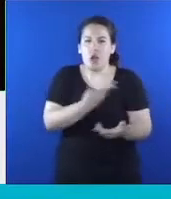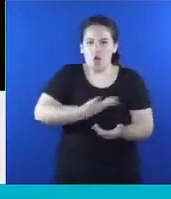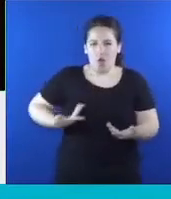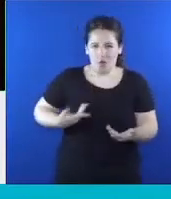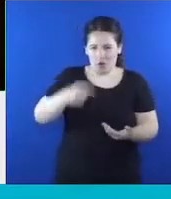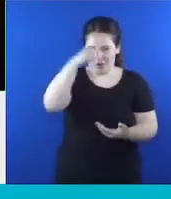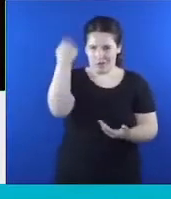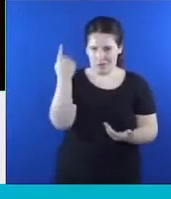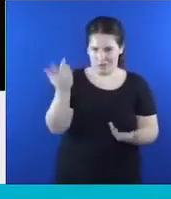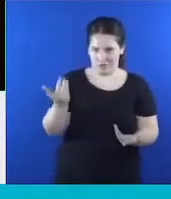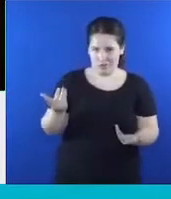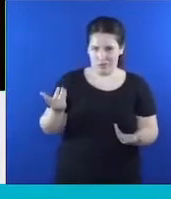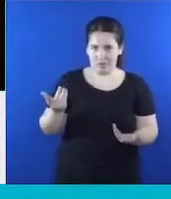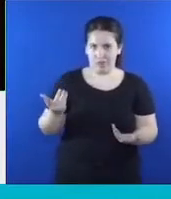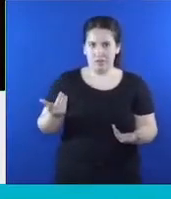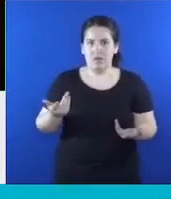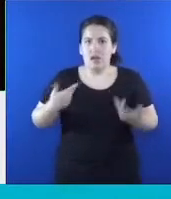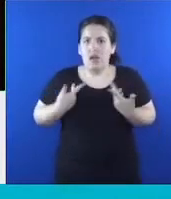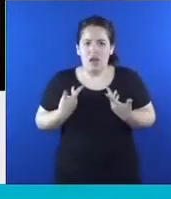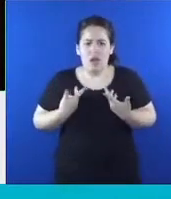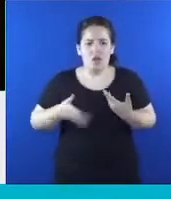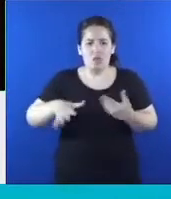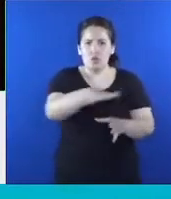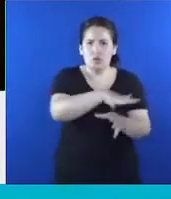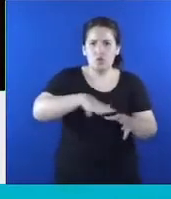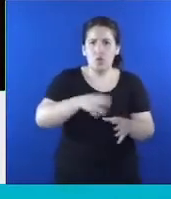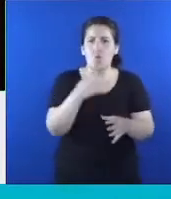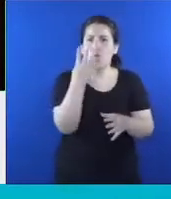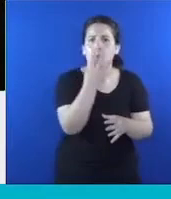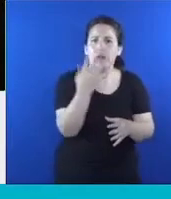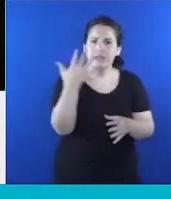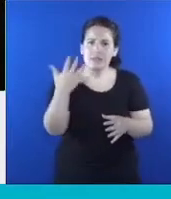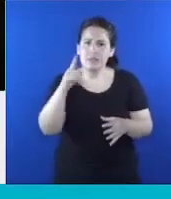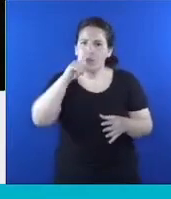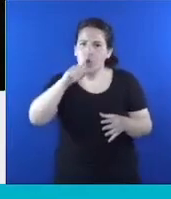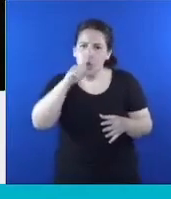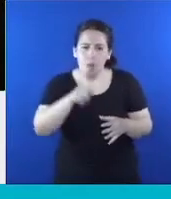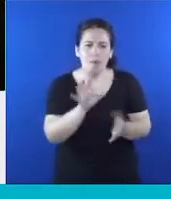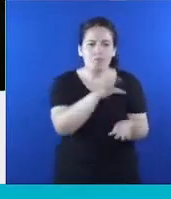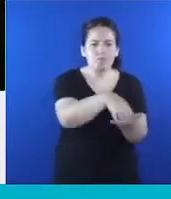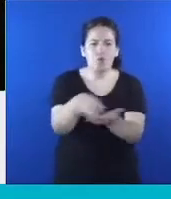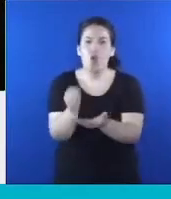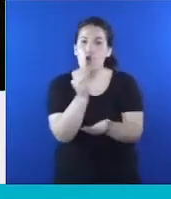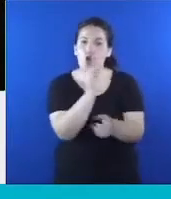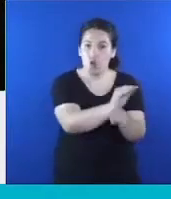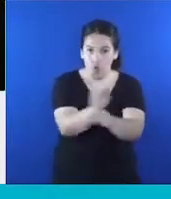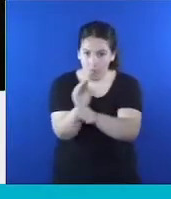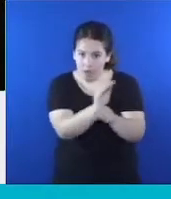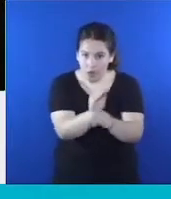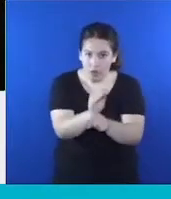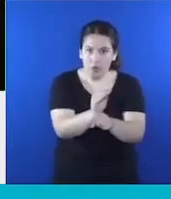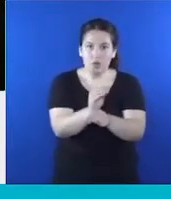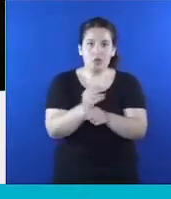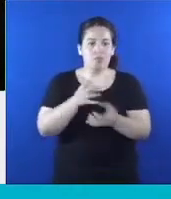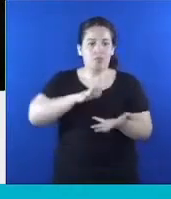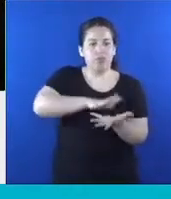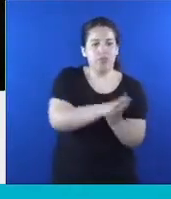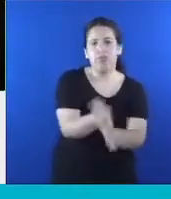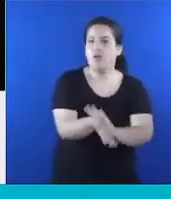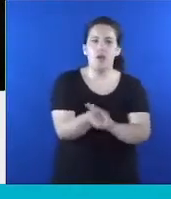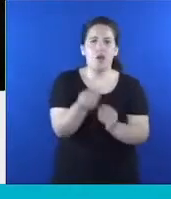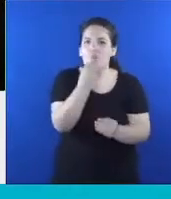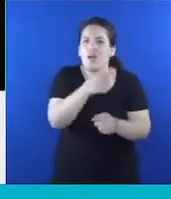nacional han dejado sin alimentos a una red de 45,000 comedores populares donde hay realmente